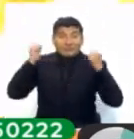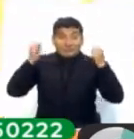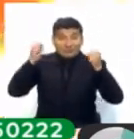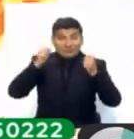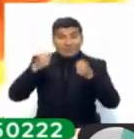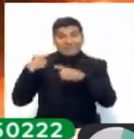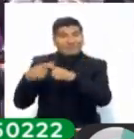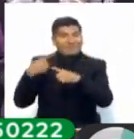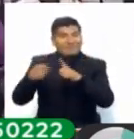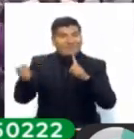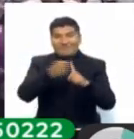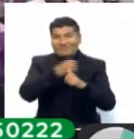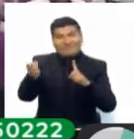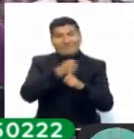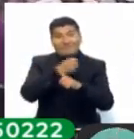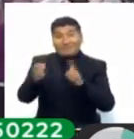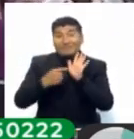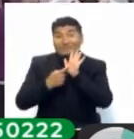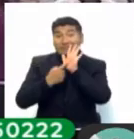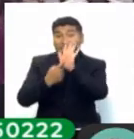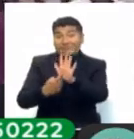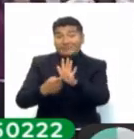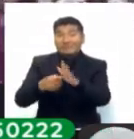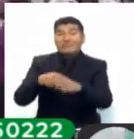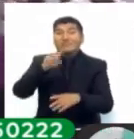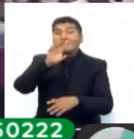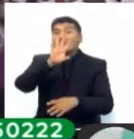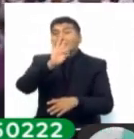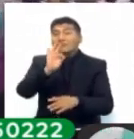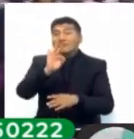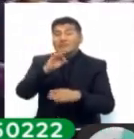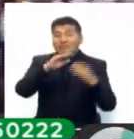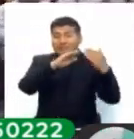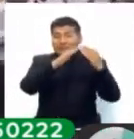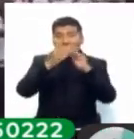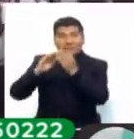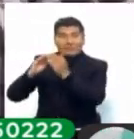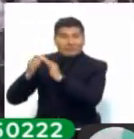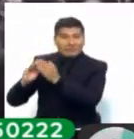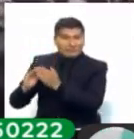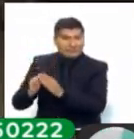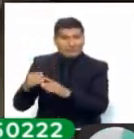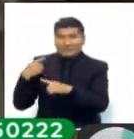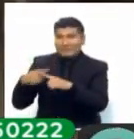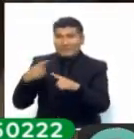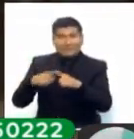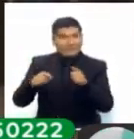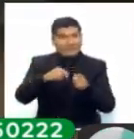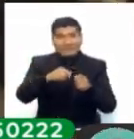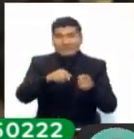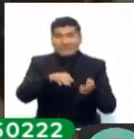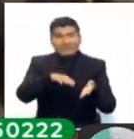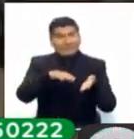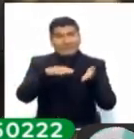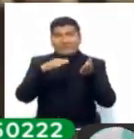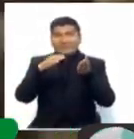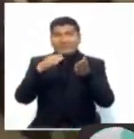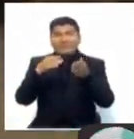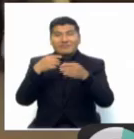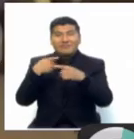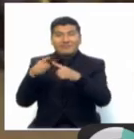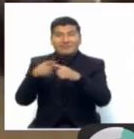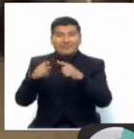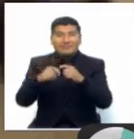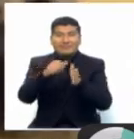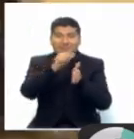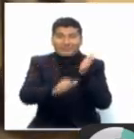en acciones violentas registradas en las 9 ciudades capitales del país, con el saldo de varios heridos y la quema de tribunales electorales